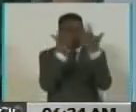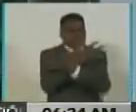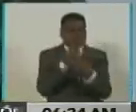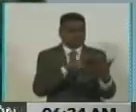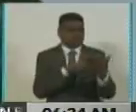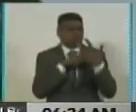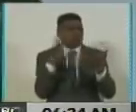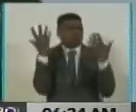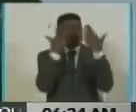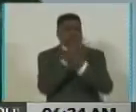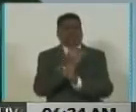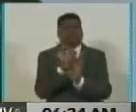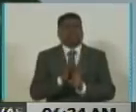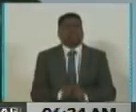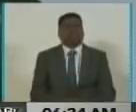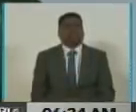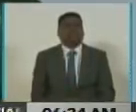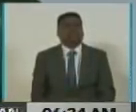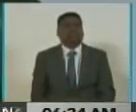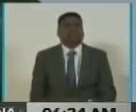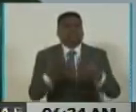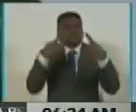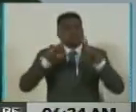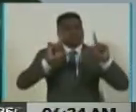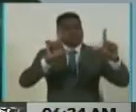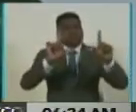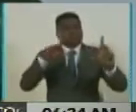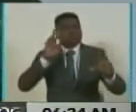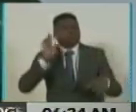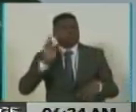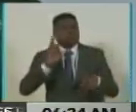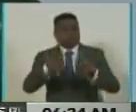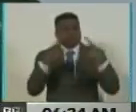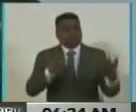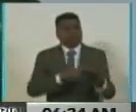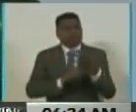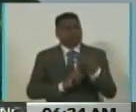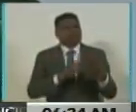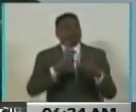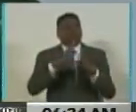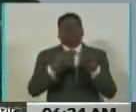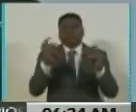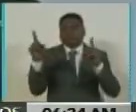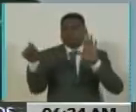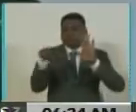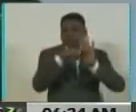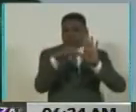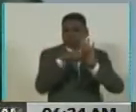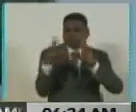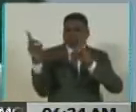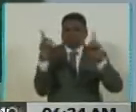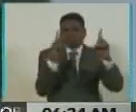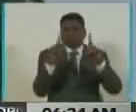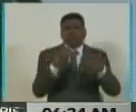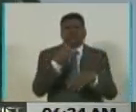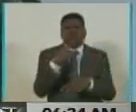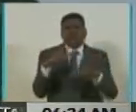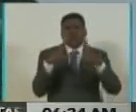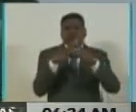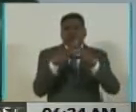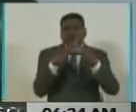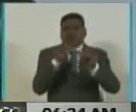confundir. Entonces los medios han jugado un papel polarizador, los medios jugaron un papel negativo en relación al diálogo. Cuando hablo de los medios, me refiero a